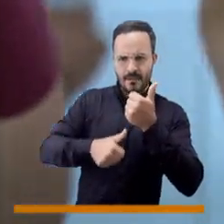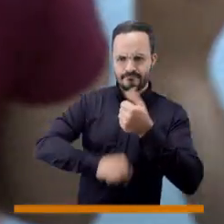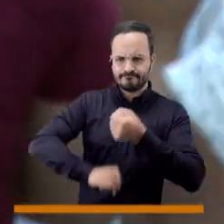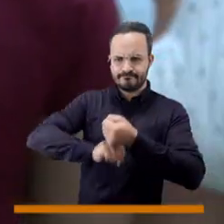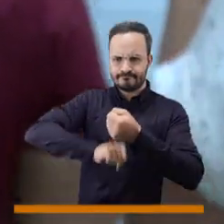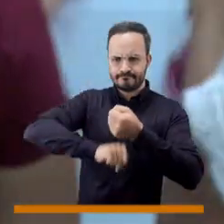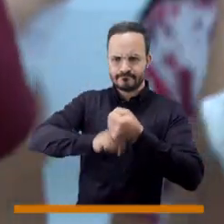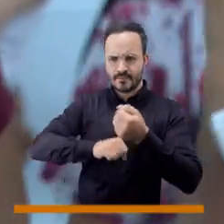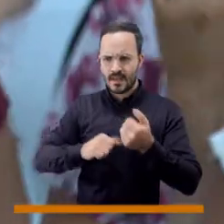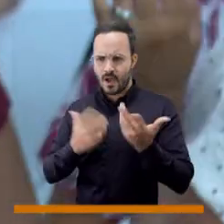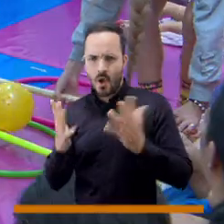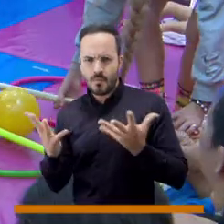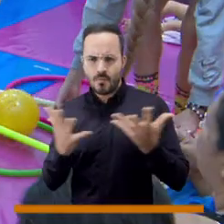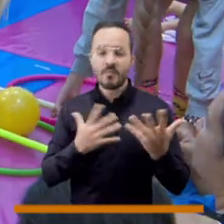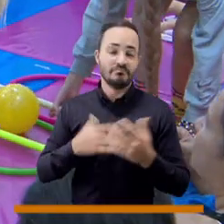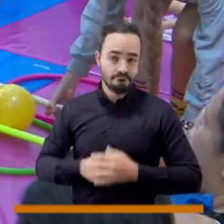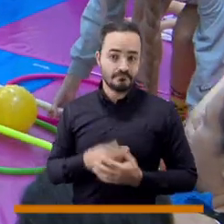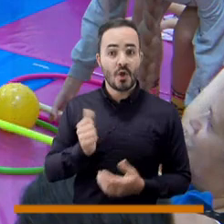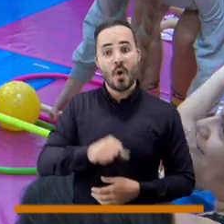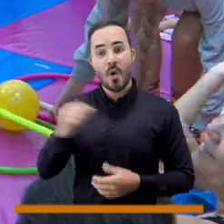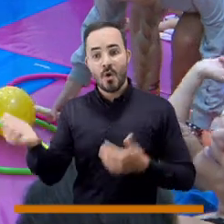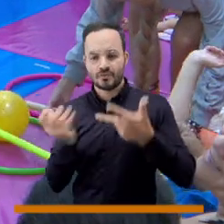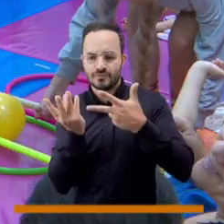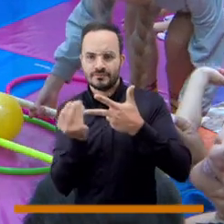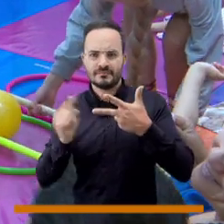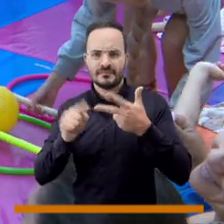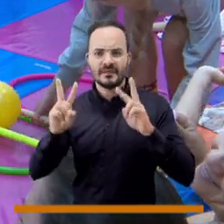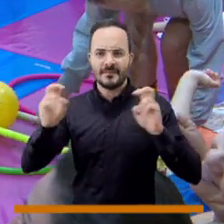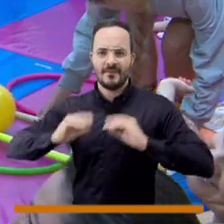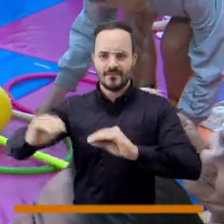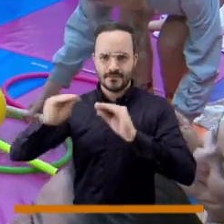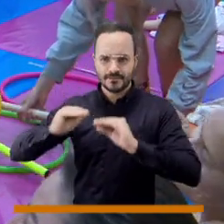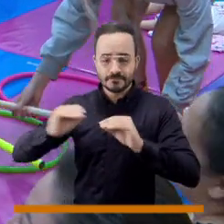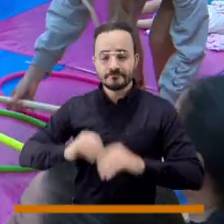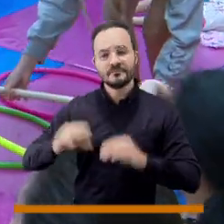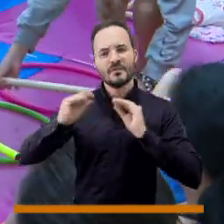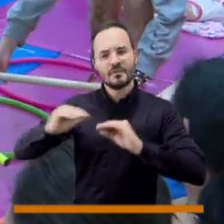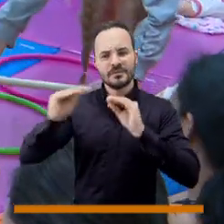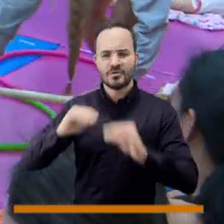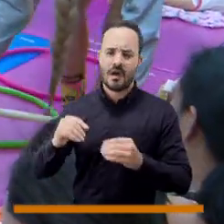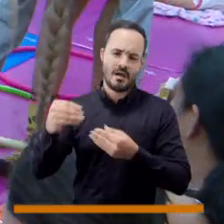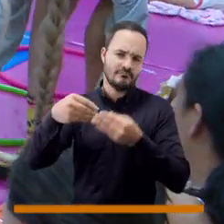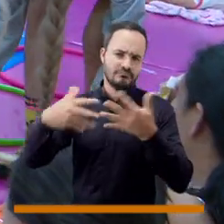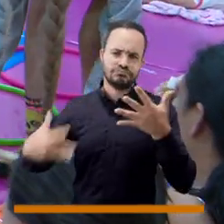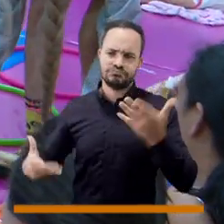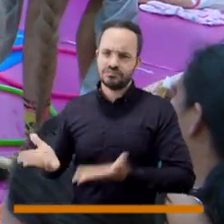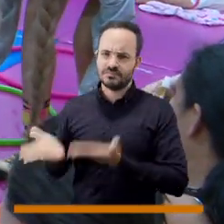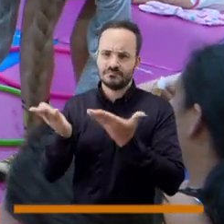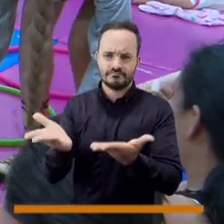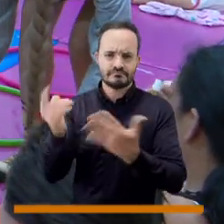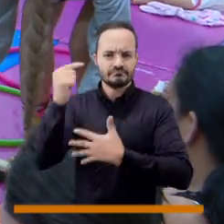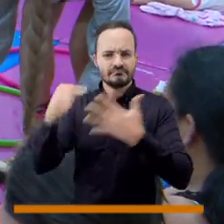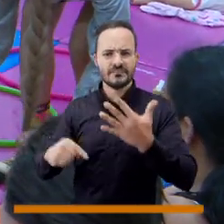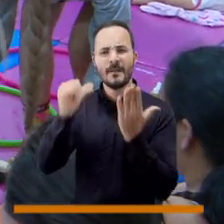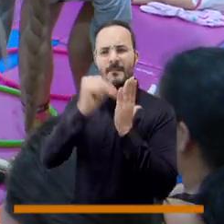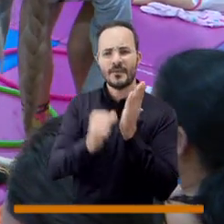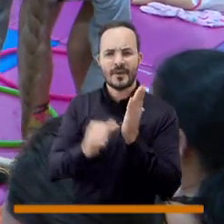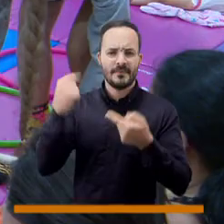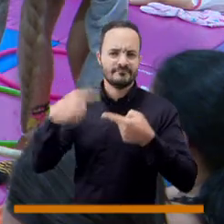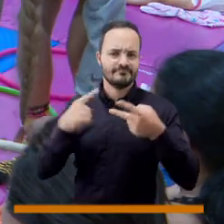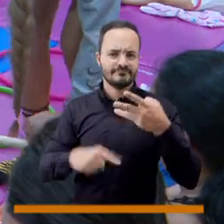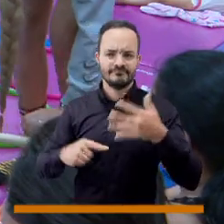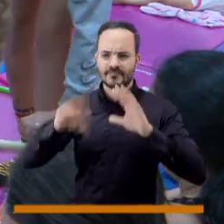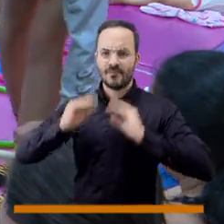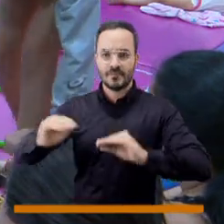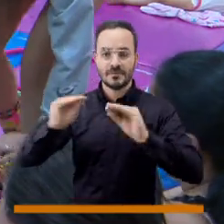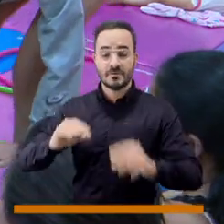y tecnologías de asistencia. Tenemos una tercera unidad, que es la unidad de formación. En la unidad de formación tenemos un portafolio completo de